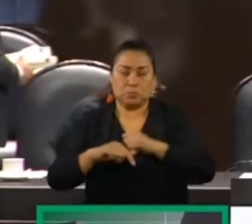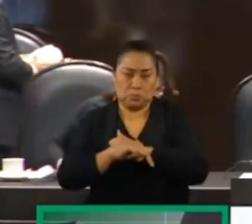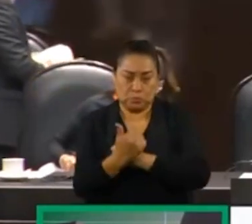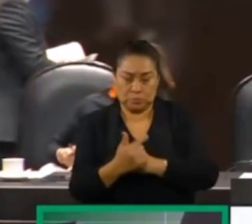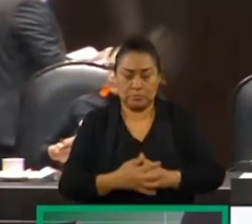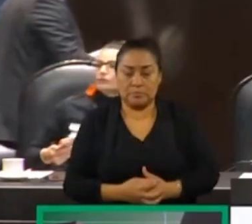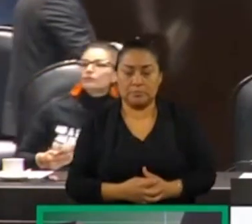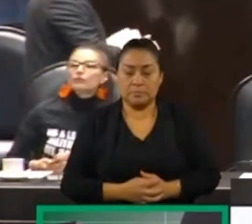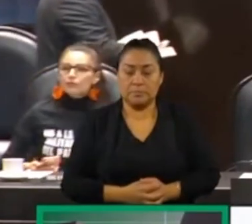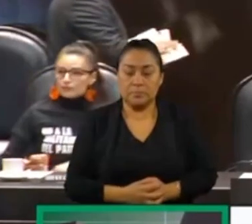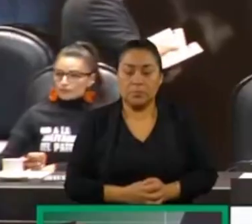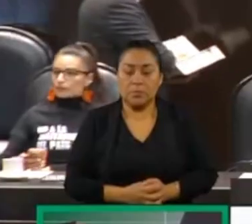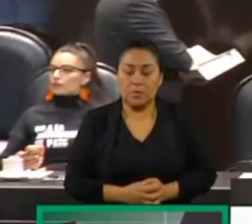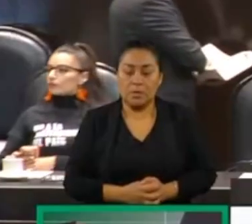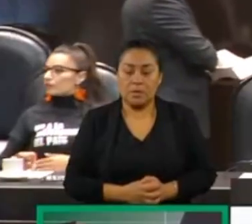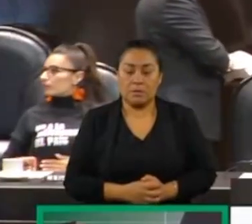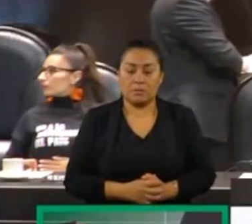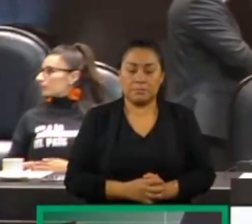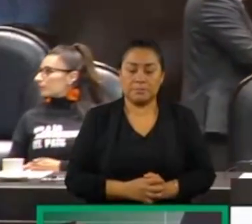Es este.